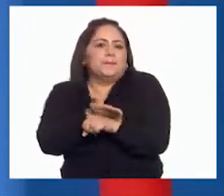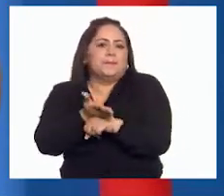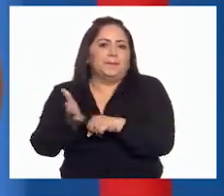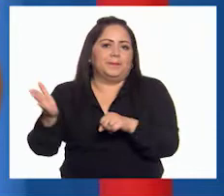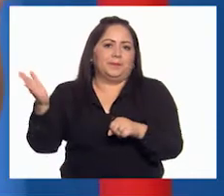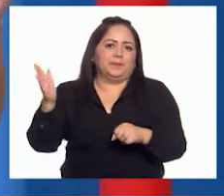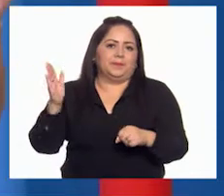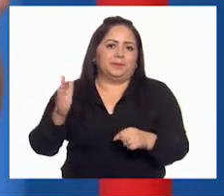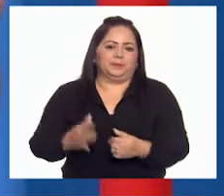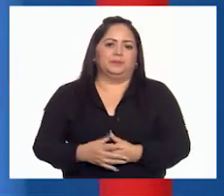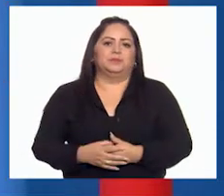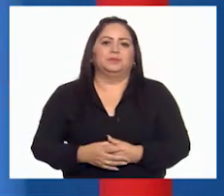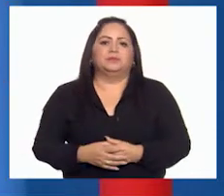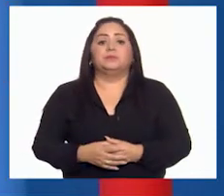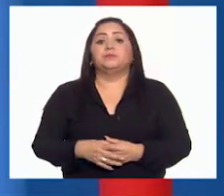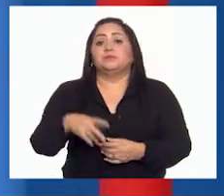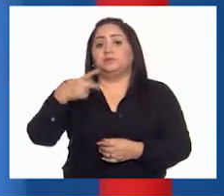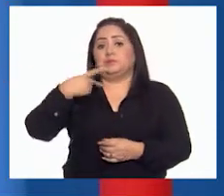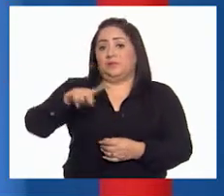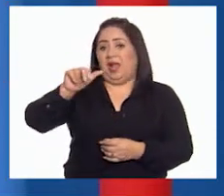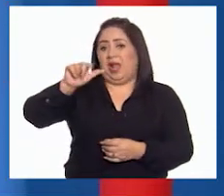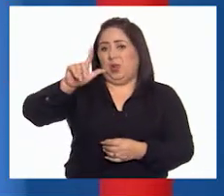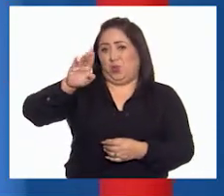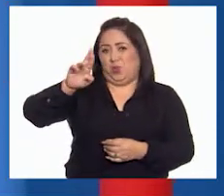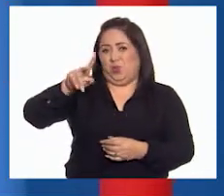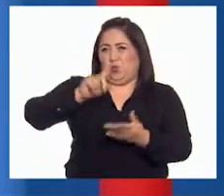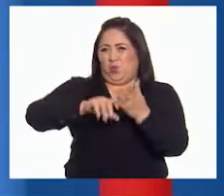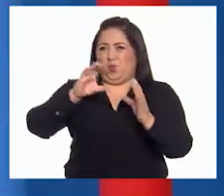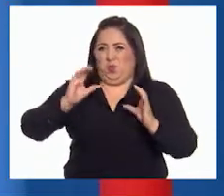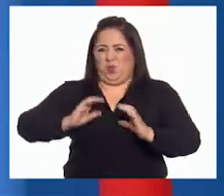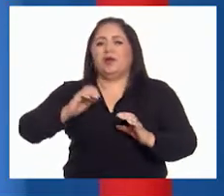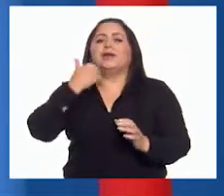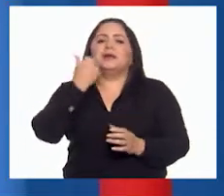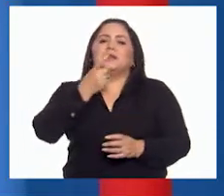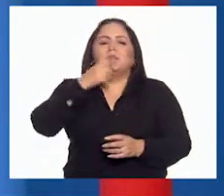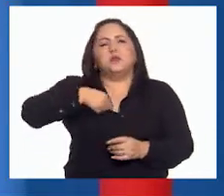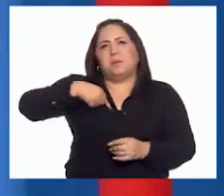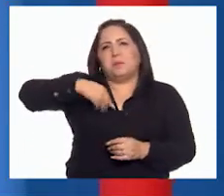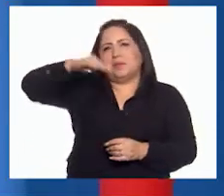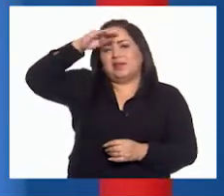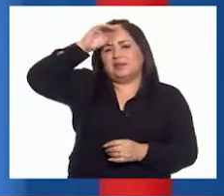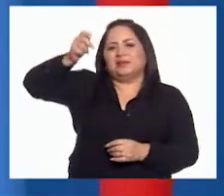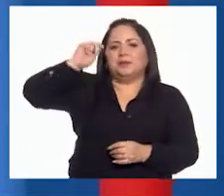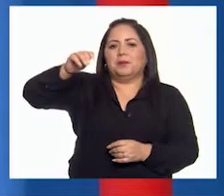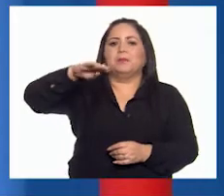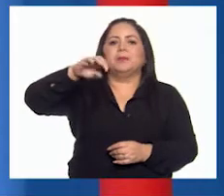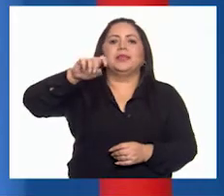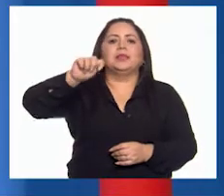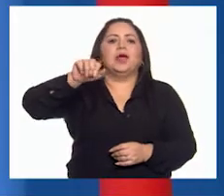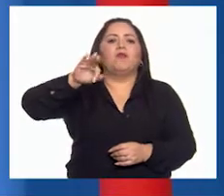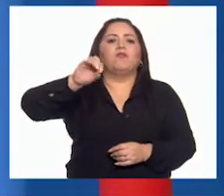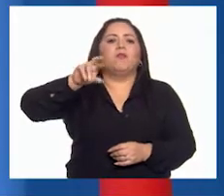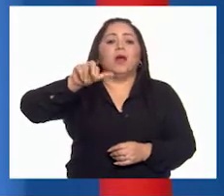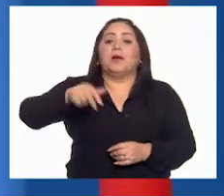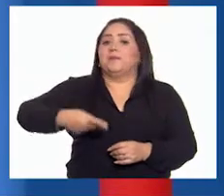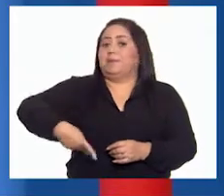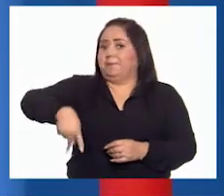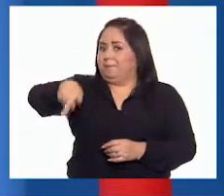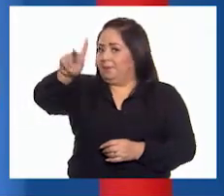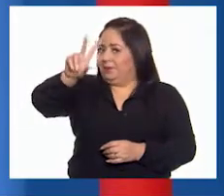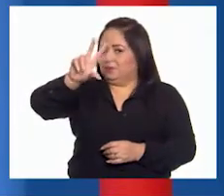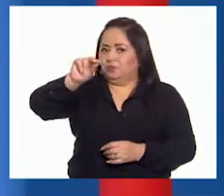en el firmamento. Lo de albura de sus cuerpos podría pensarse que es una metáfora, pero